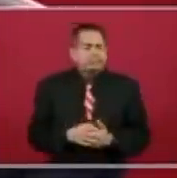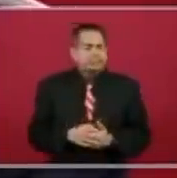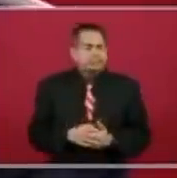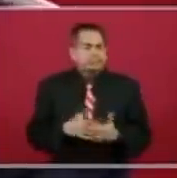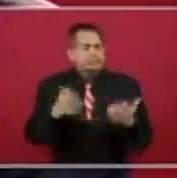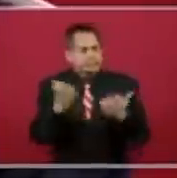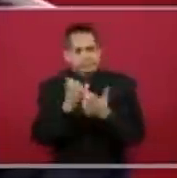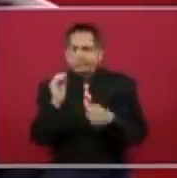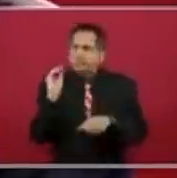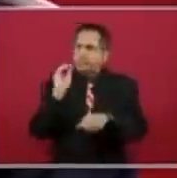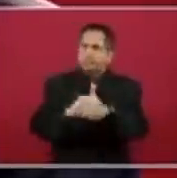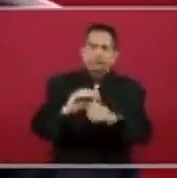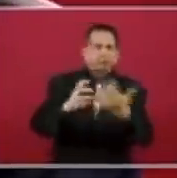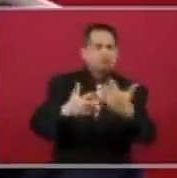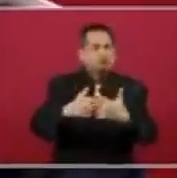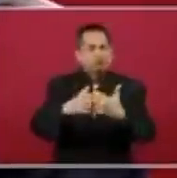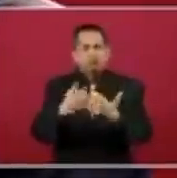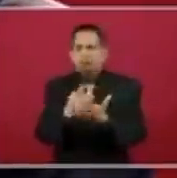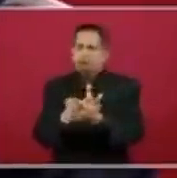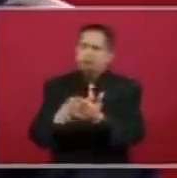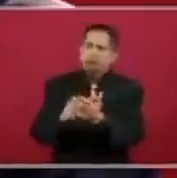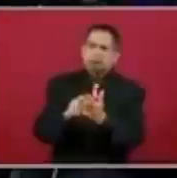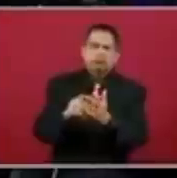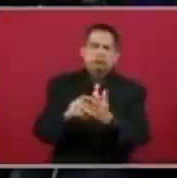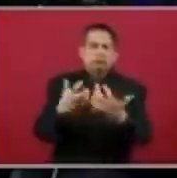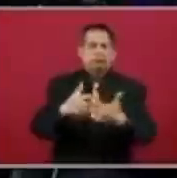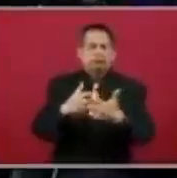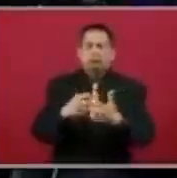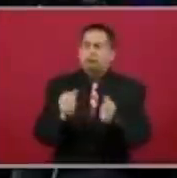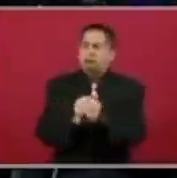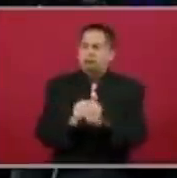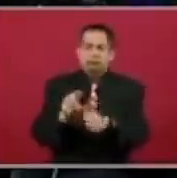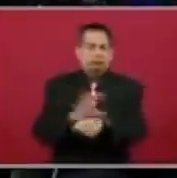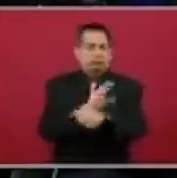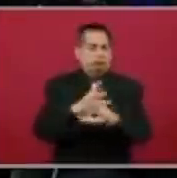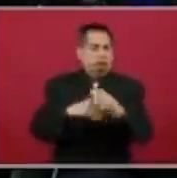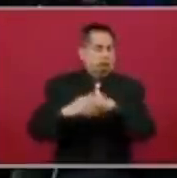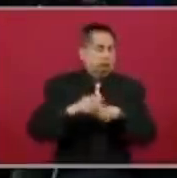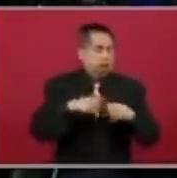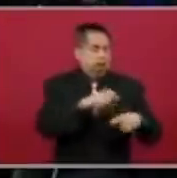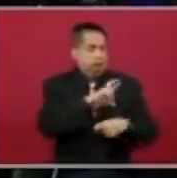crear plantas para la generación de energía al sector privado.